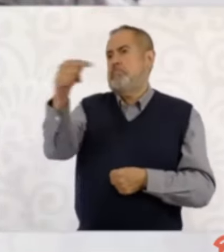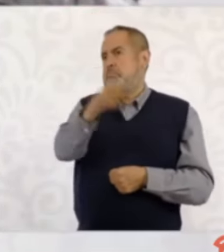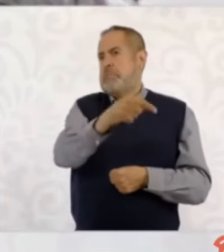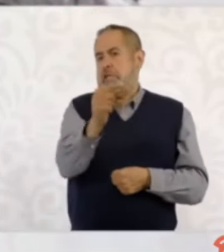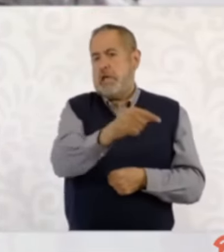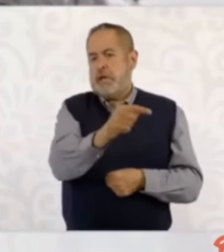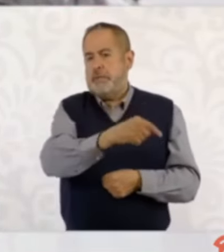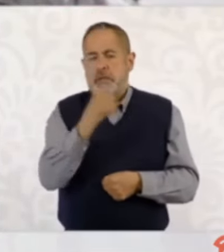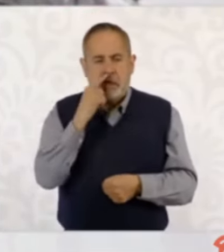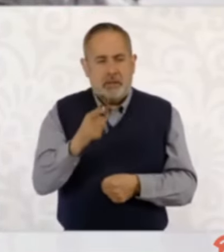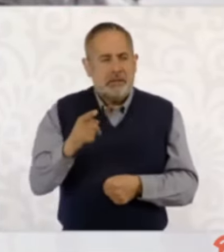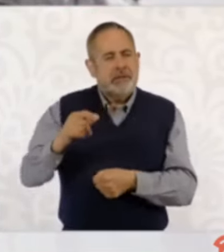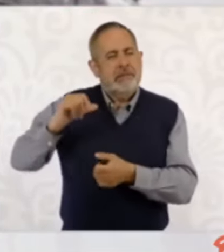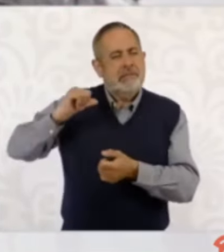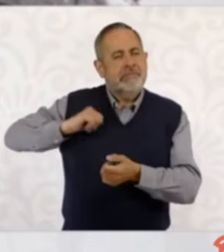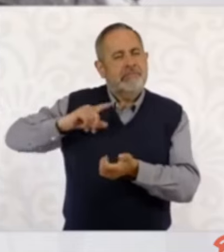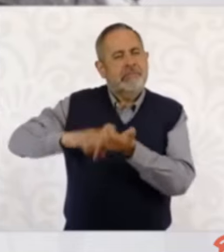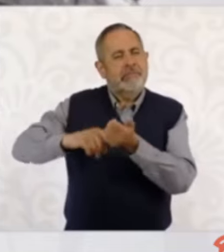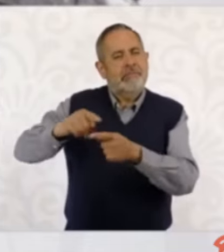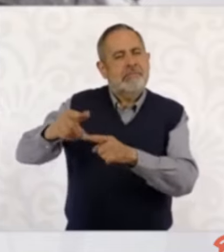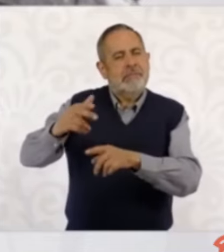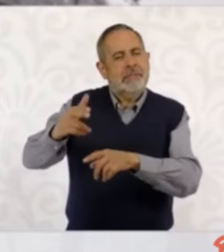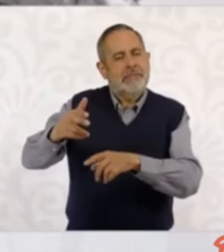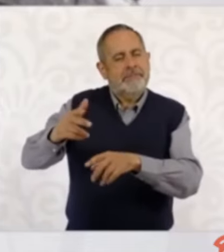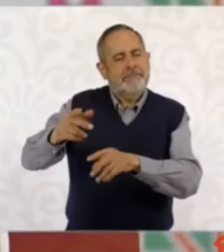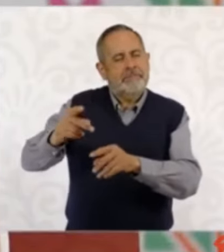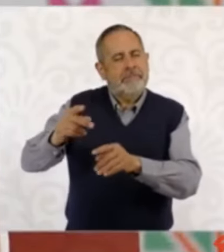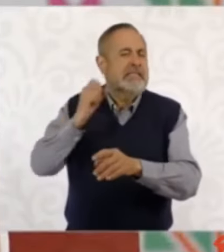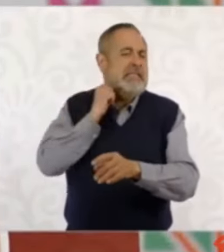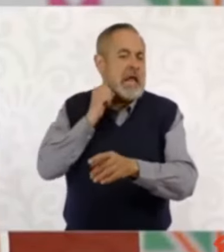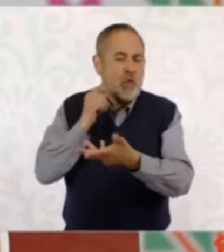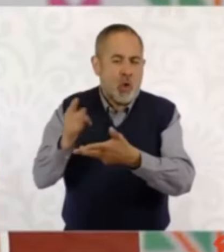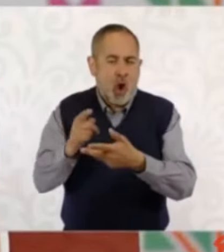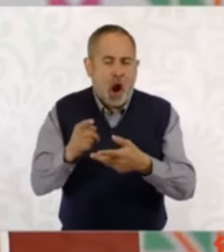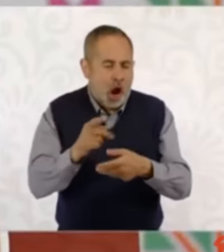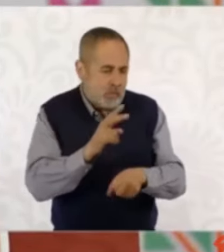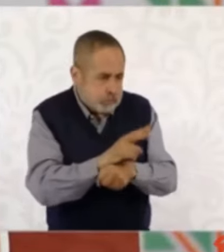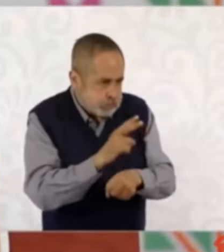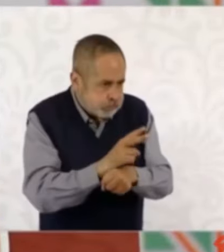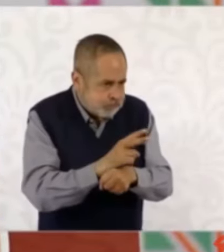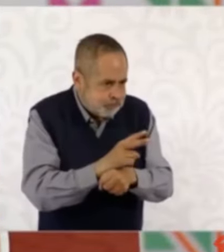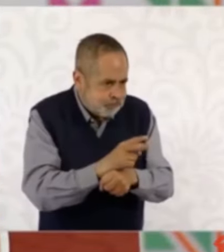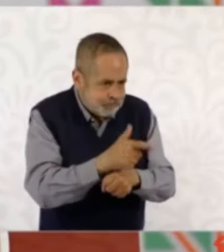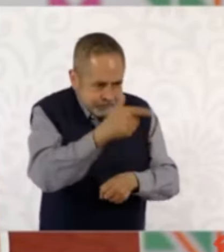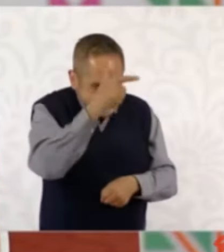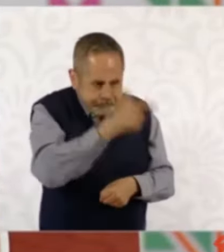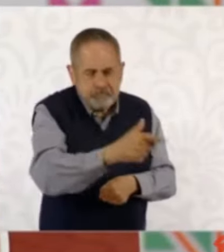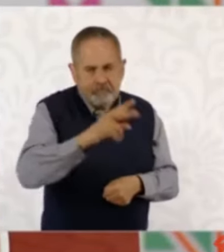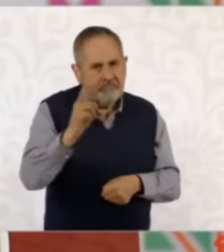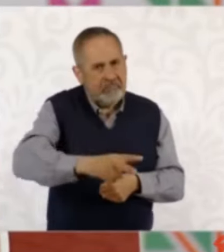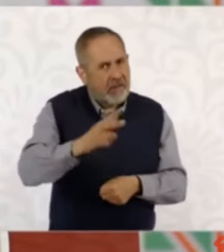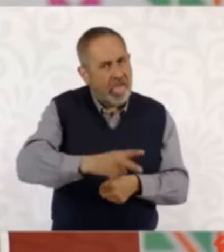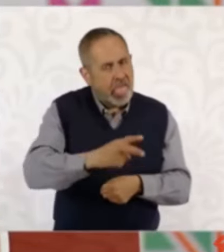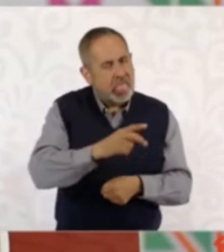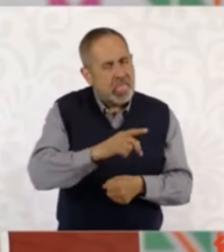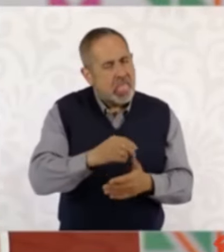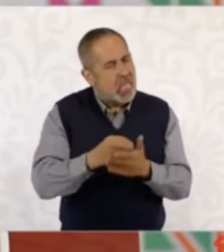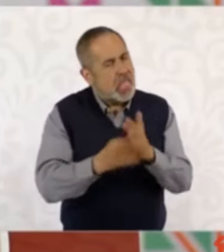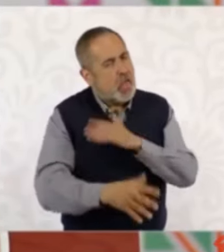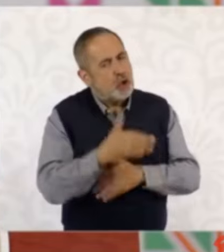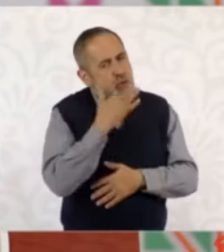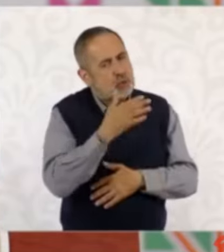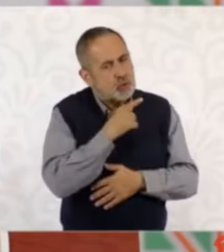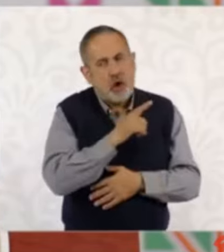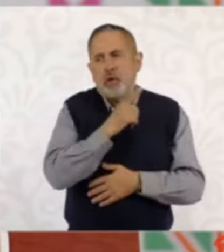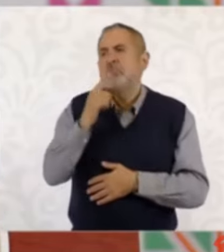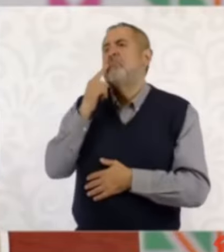propio órgano de control del Senado, si es el caso de que está violentando. Ahora, por otro lado, pues es lo que hemos dicho,